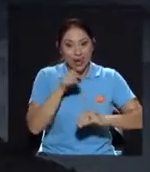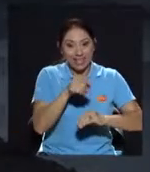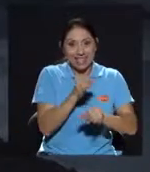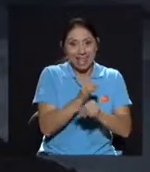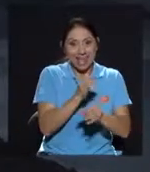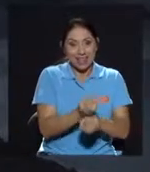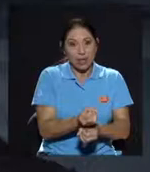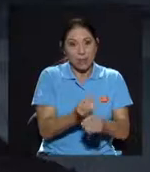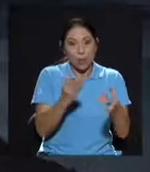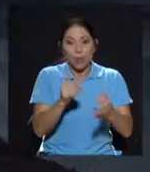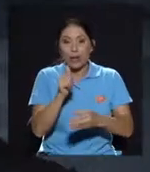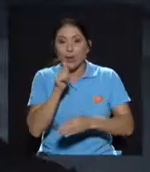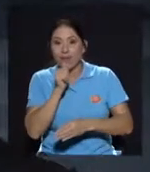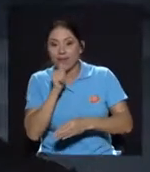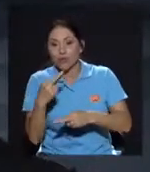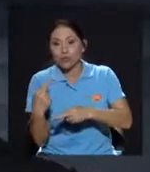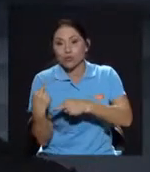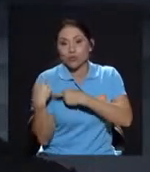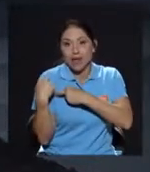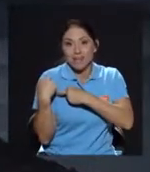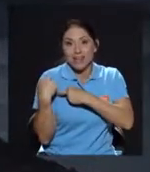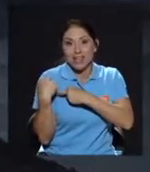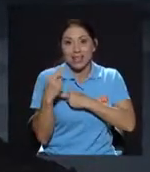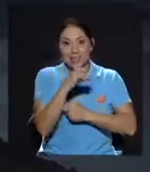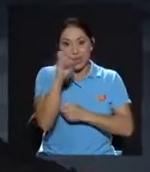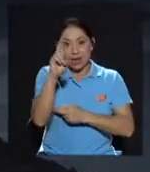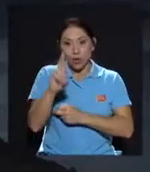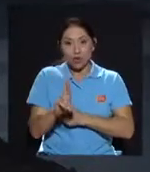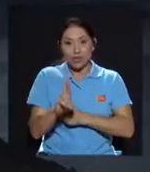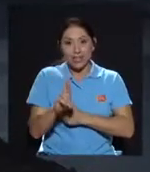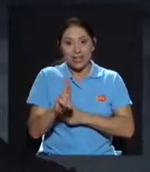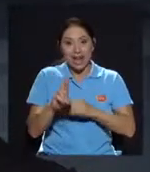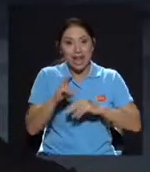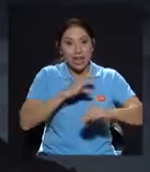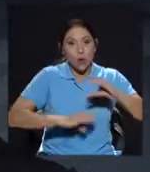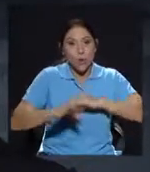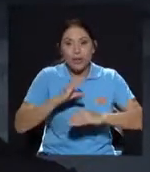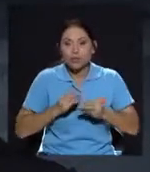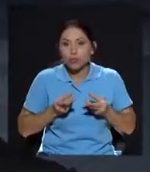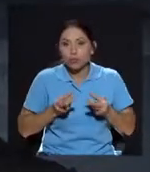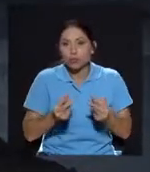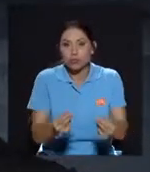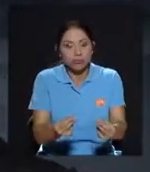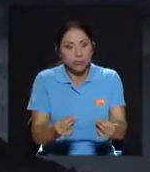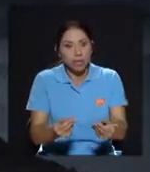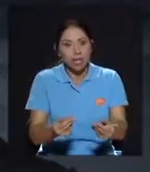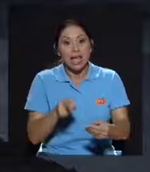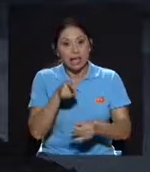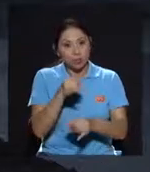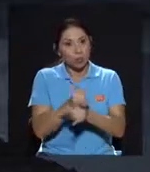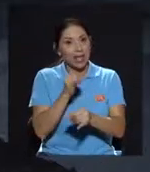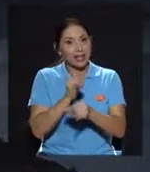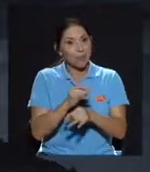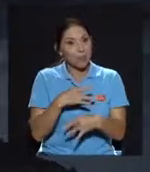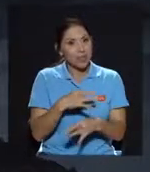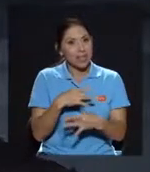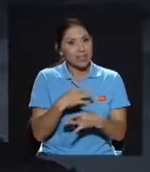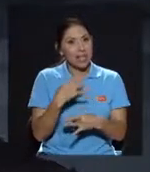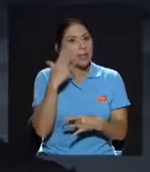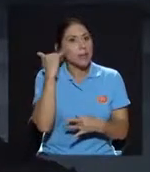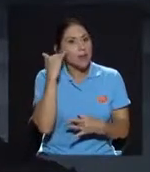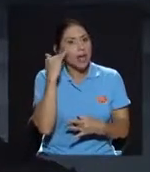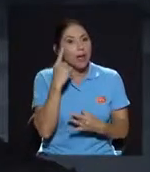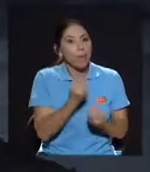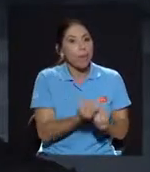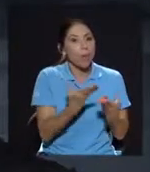responsable de que el comercio en costa rica sea lo más fluido posible que es un ente muy interesante porque es público privado